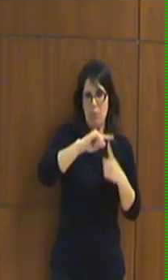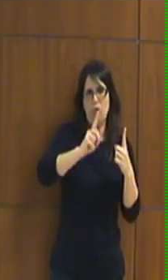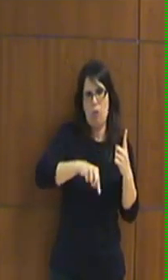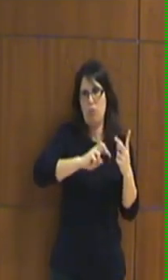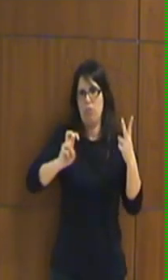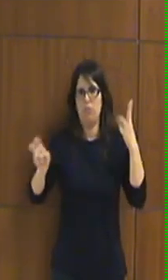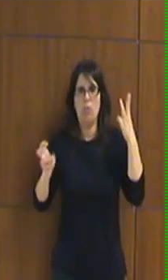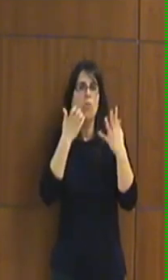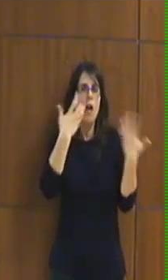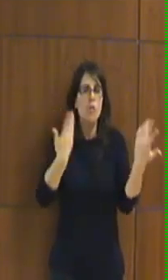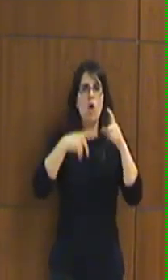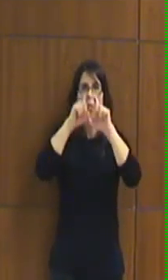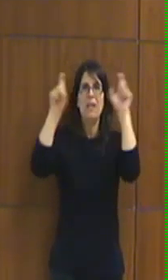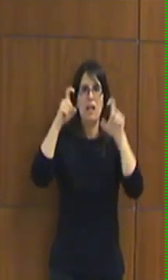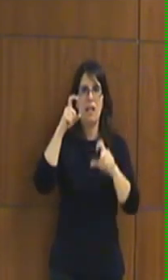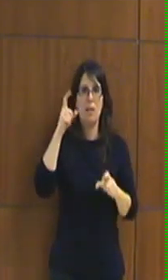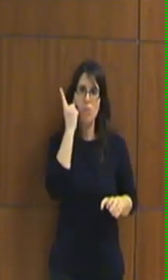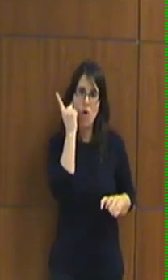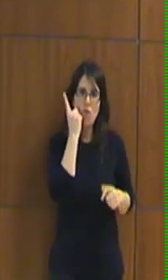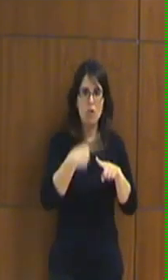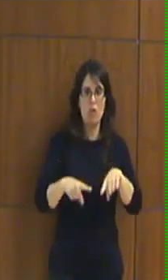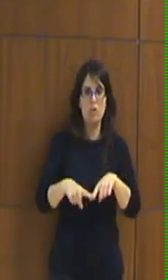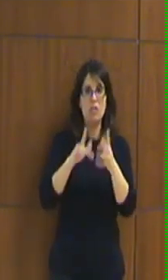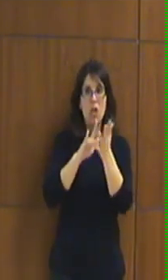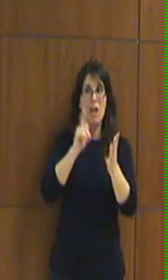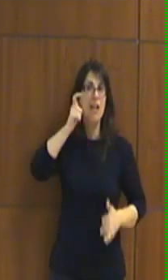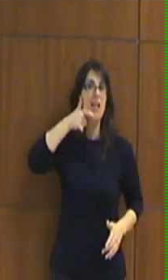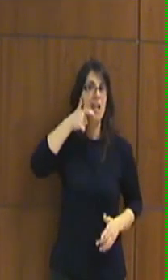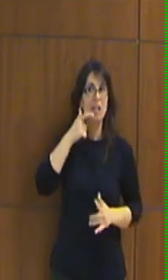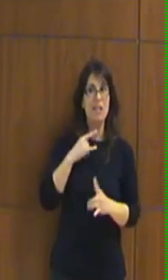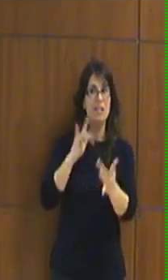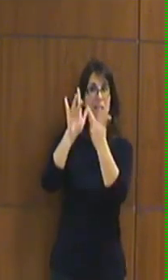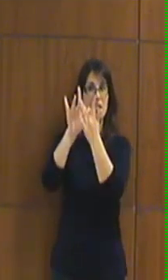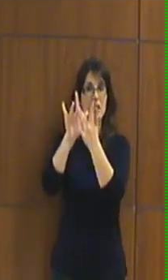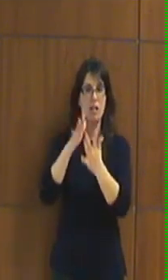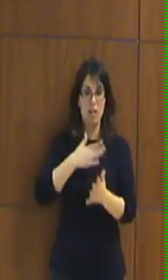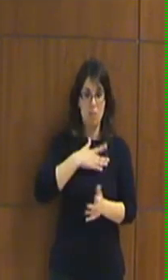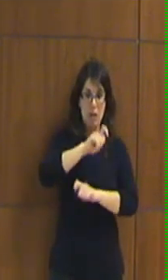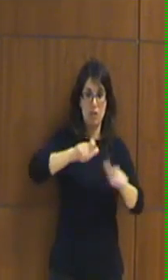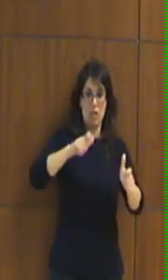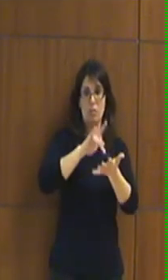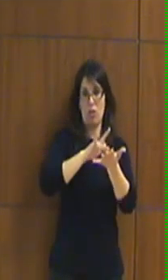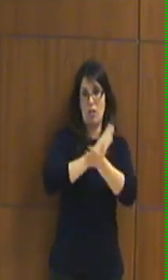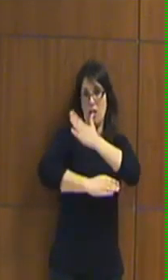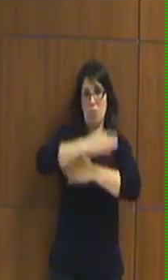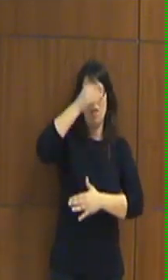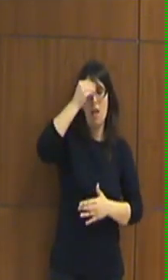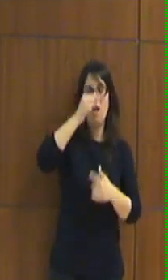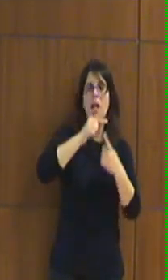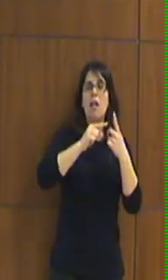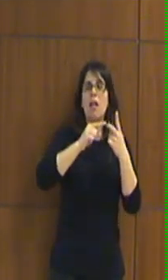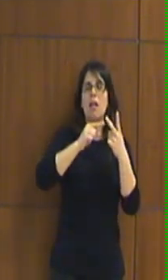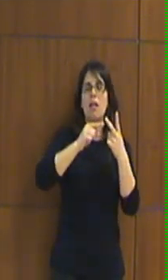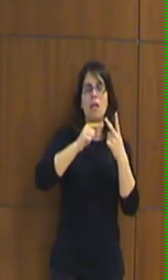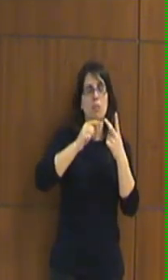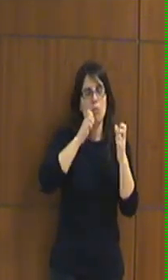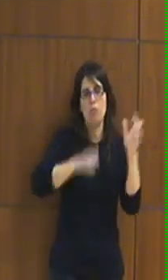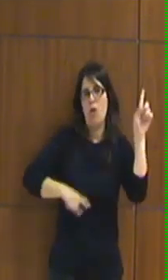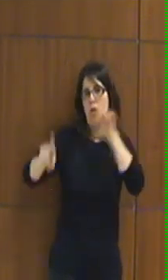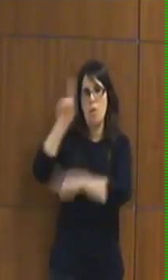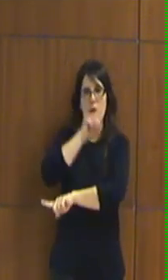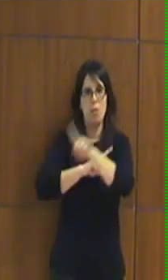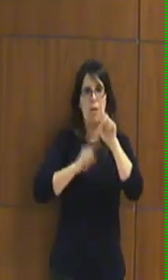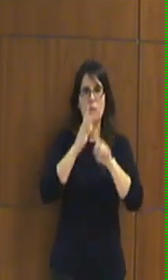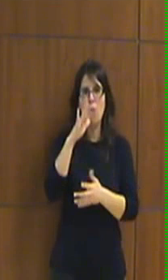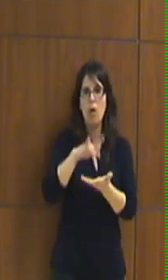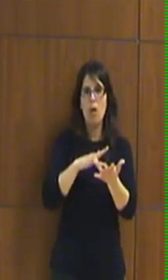empresas de móviles, o sea, como tiene que hablar con un teleoperador, nuestra gente tiene unos problemas terribles, porque no consiguen al final, o les venden los que ellos